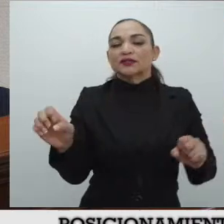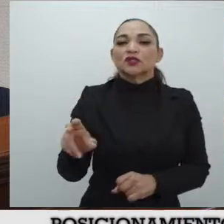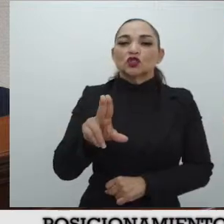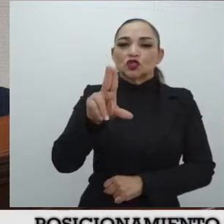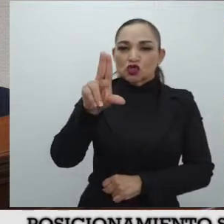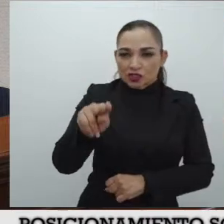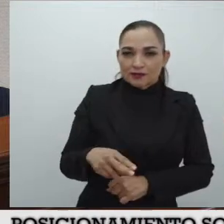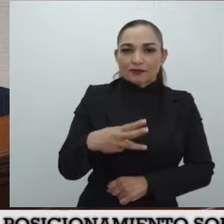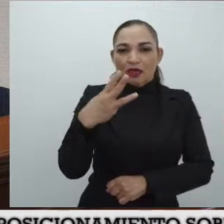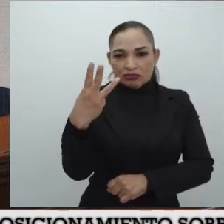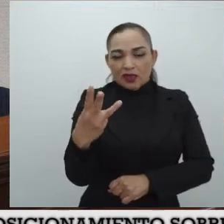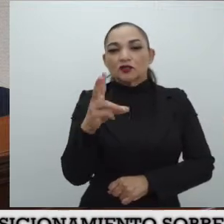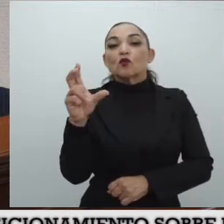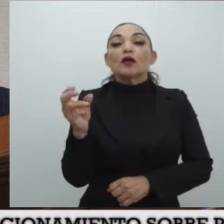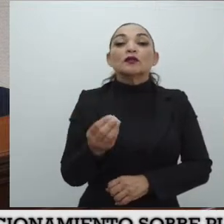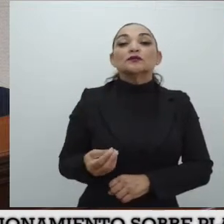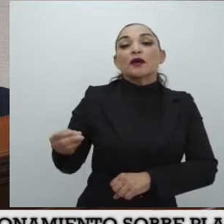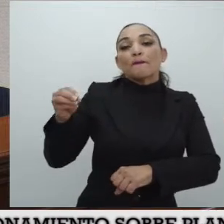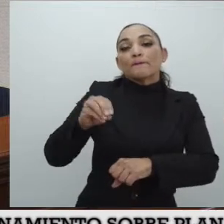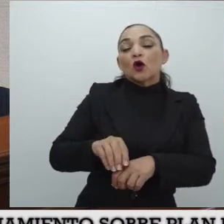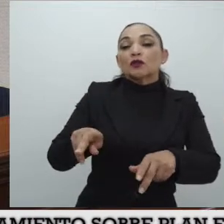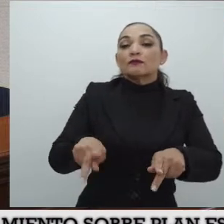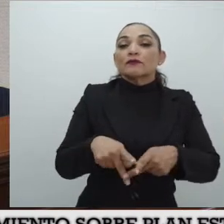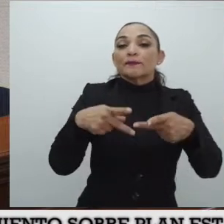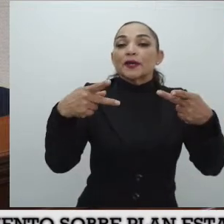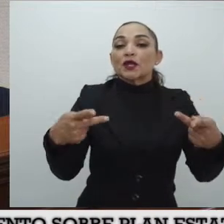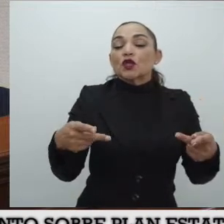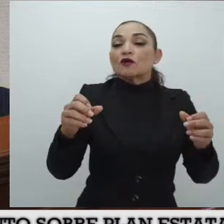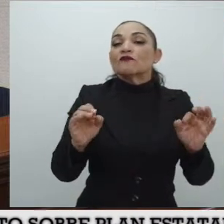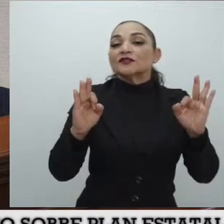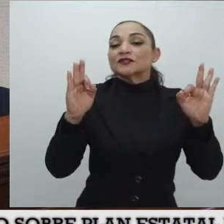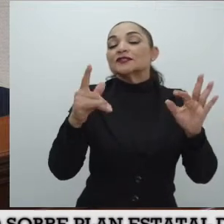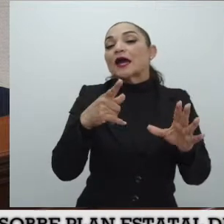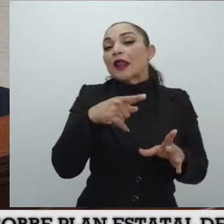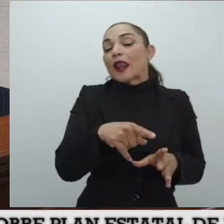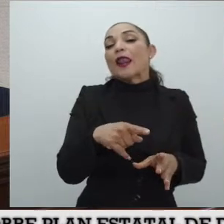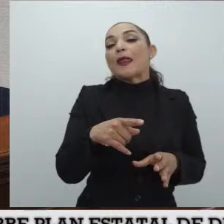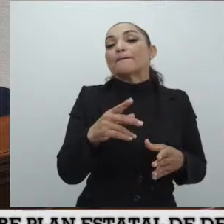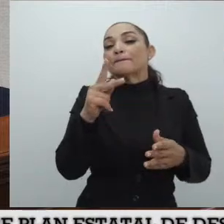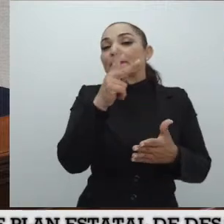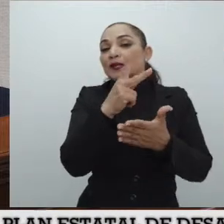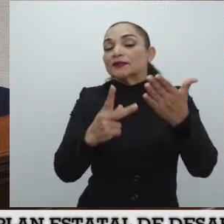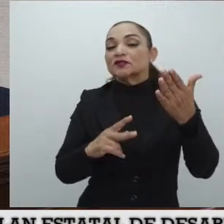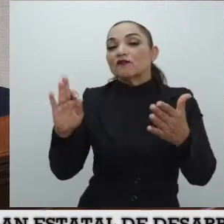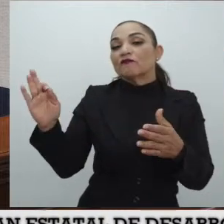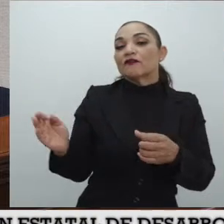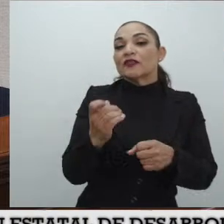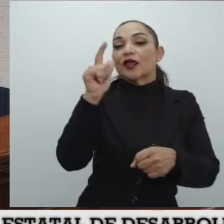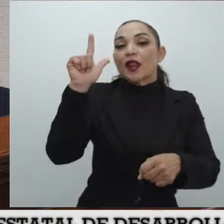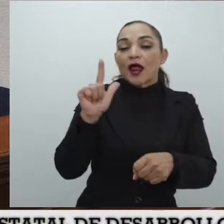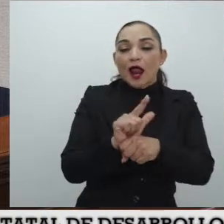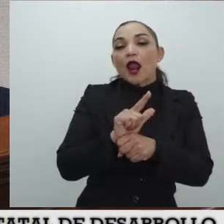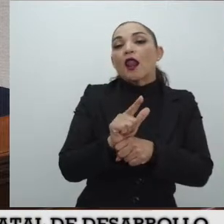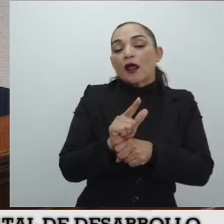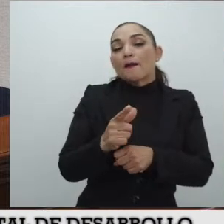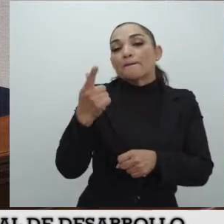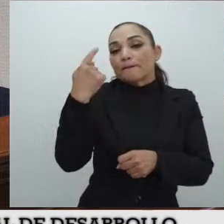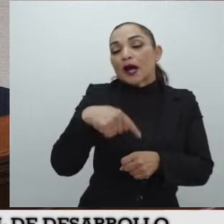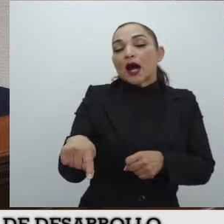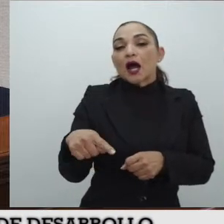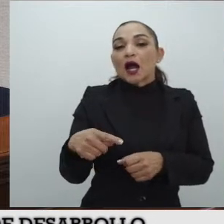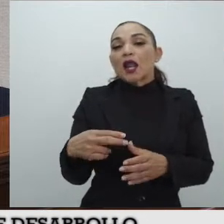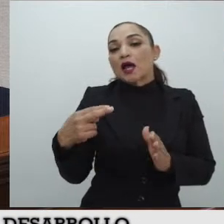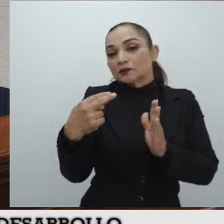1983 cuando se publicó la primera ley de planeación federal, cuyo objetivo era contar con una normatividad que